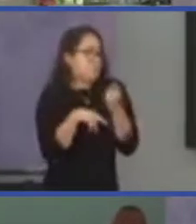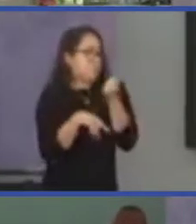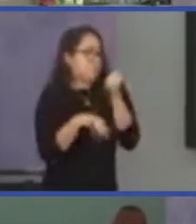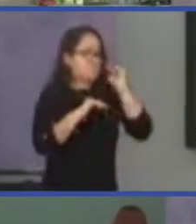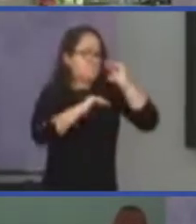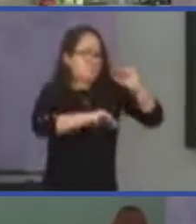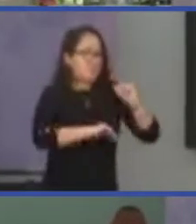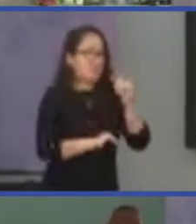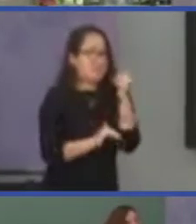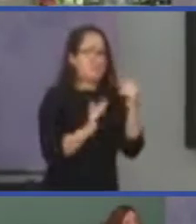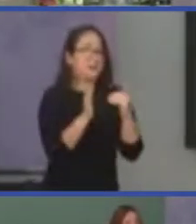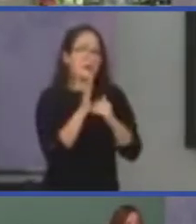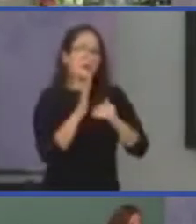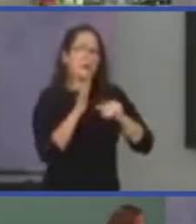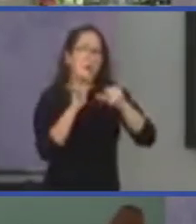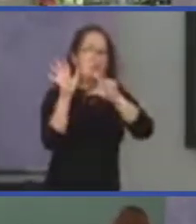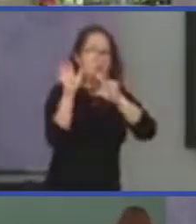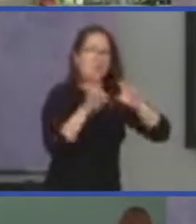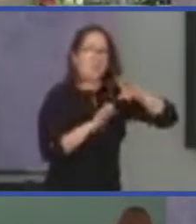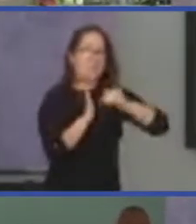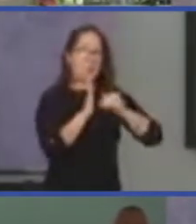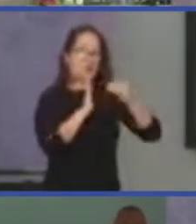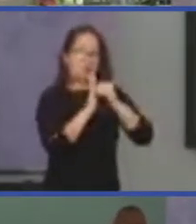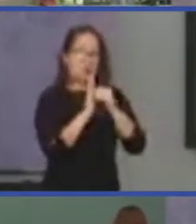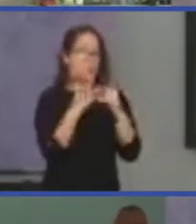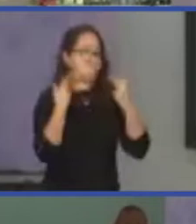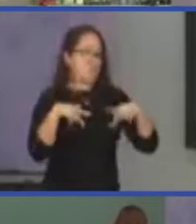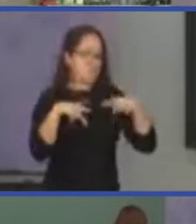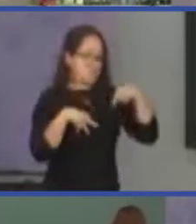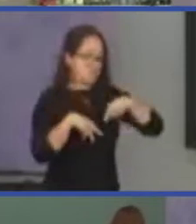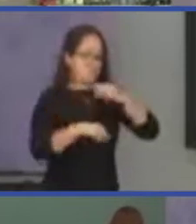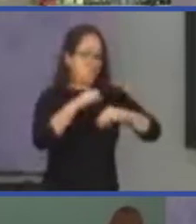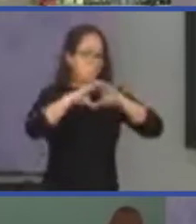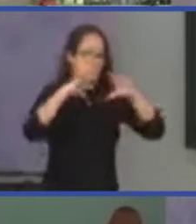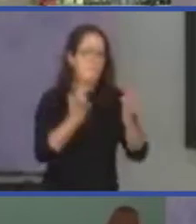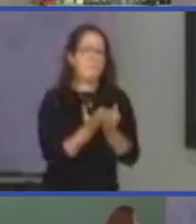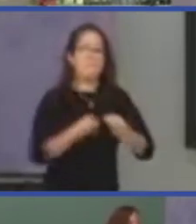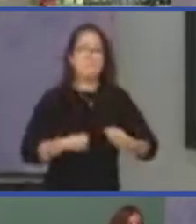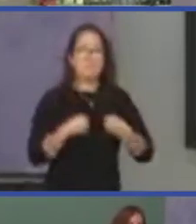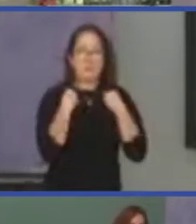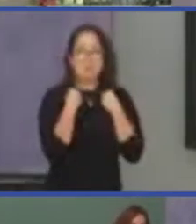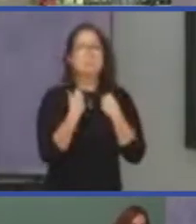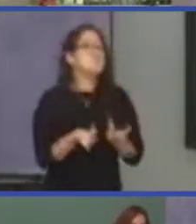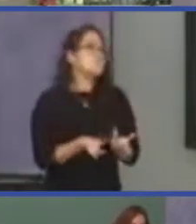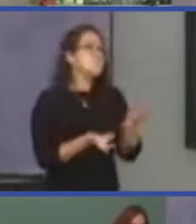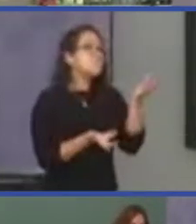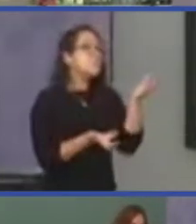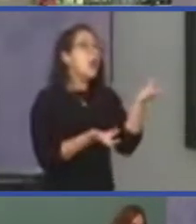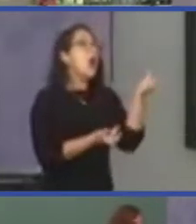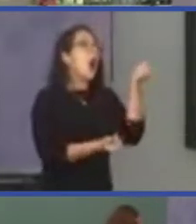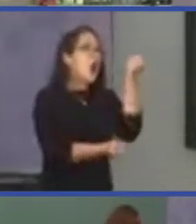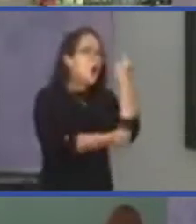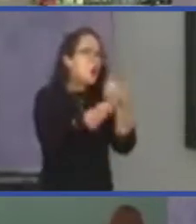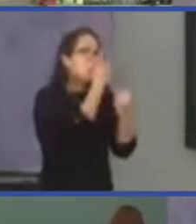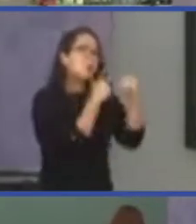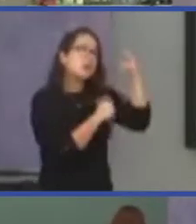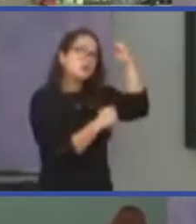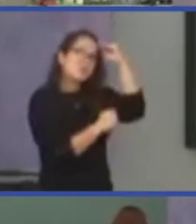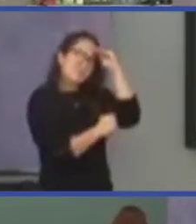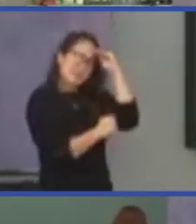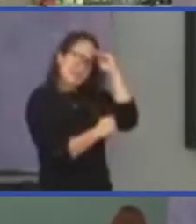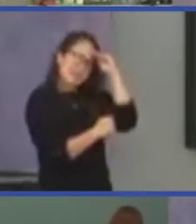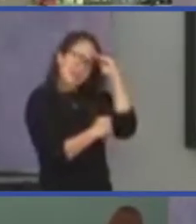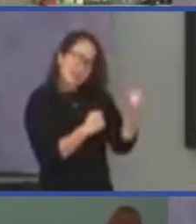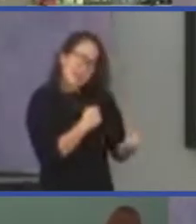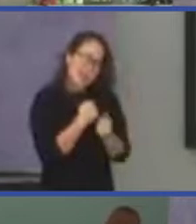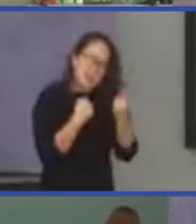7.800 millones de habitantes. Hay cosas que nos sugieren al infinito, que no son tangibles. Por